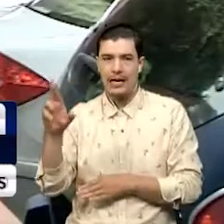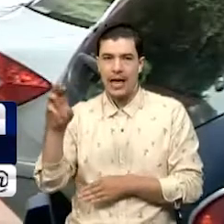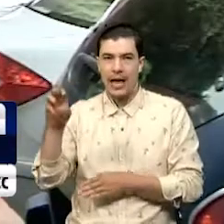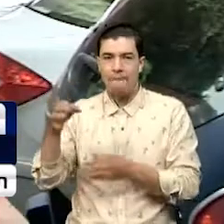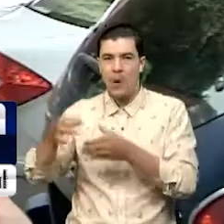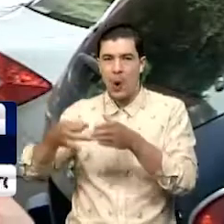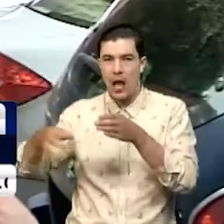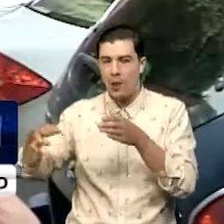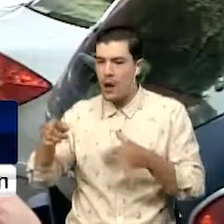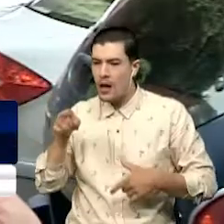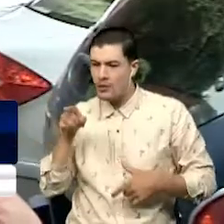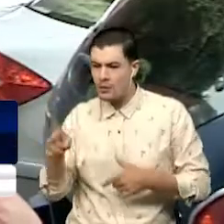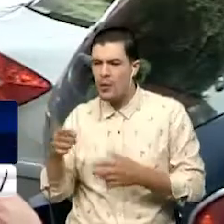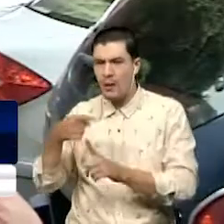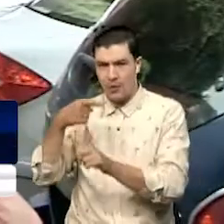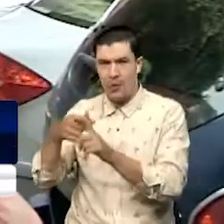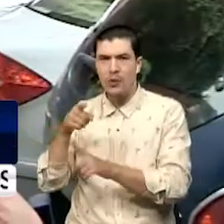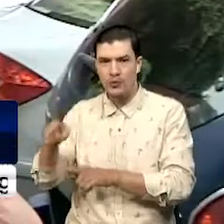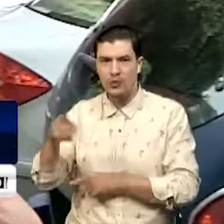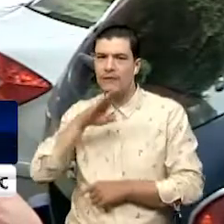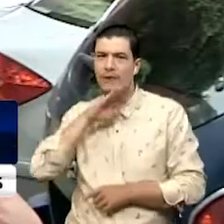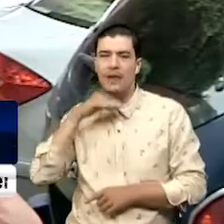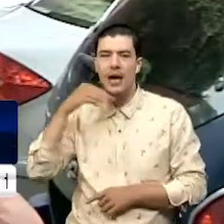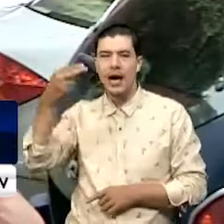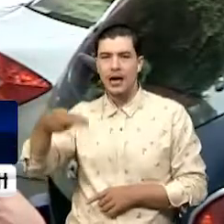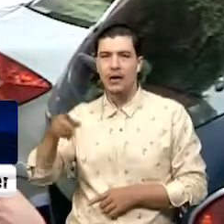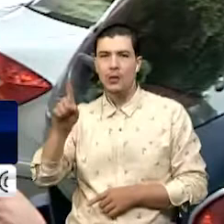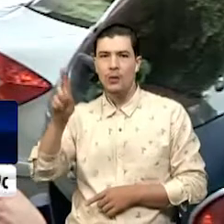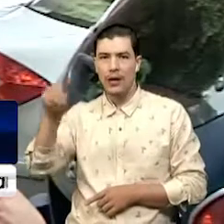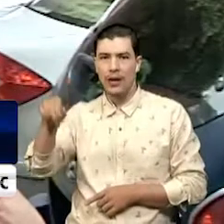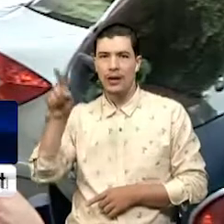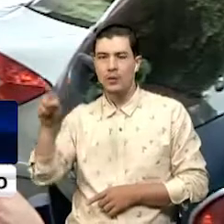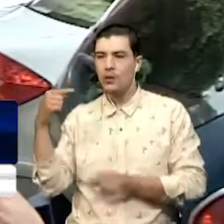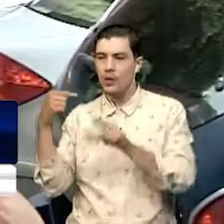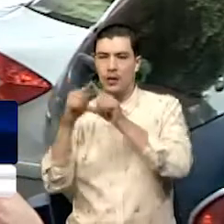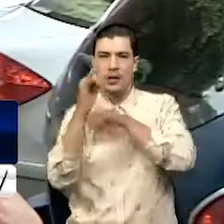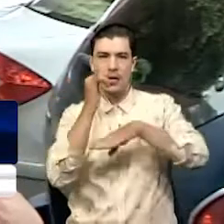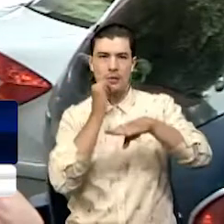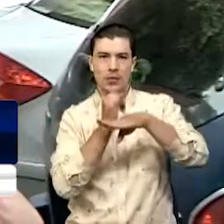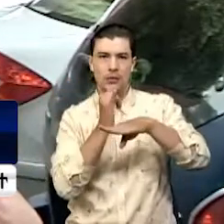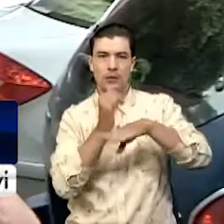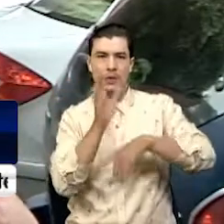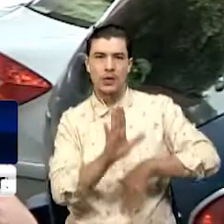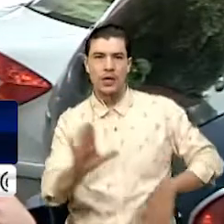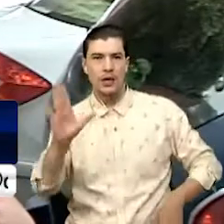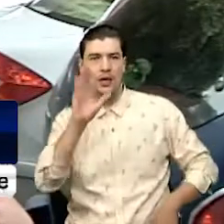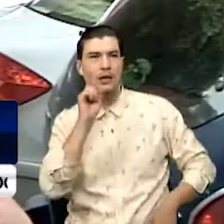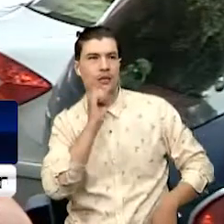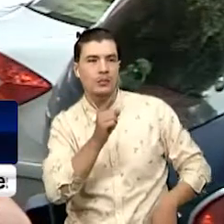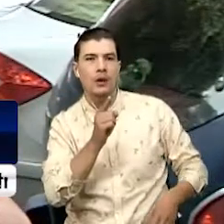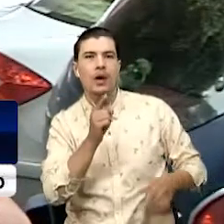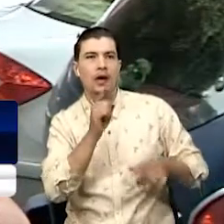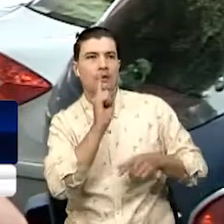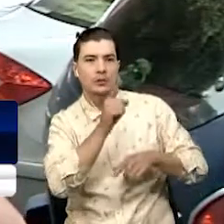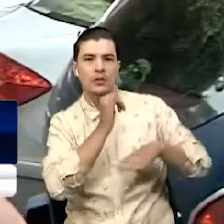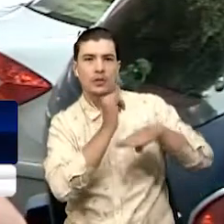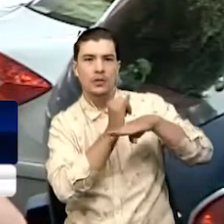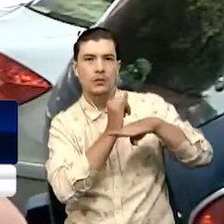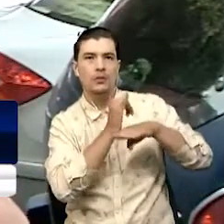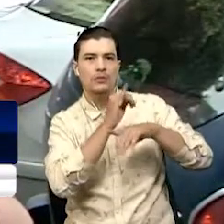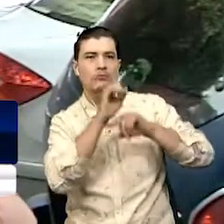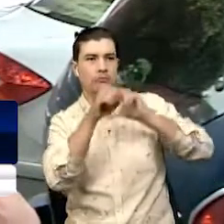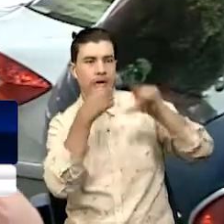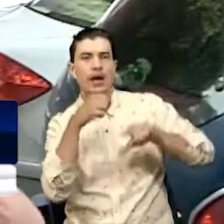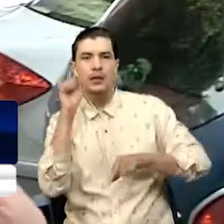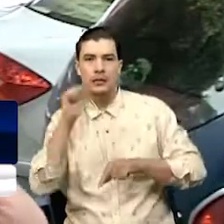positivo para a h1n1 se enviaron las muestras al instituto departamental y el instituto de reportó que